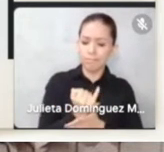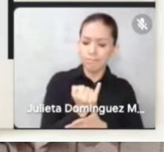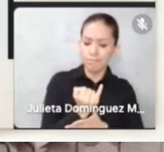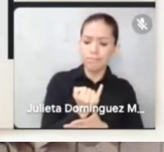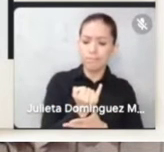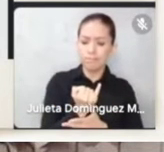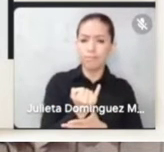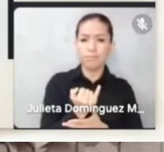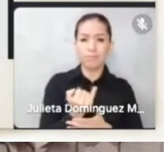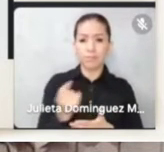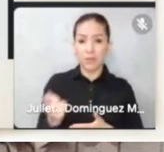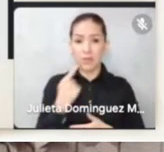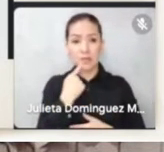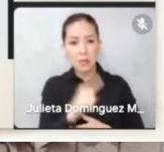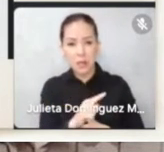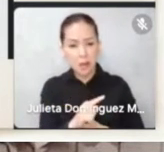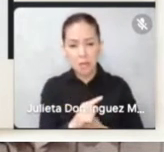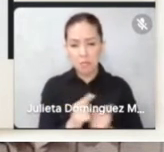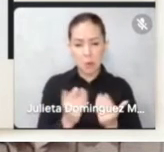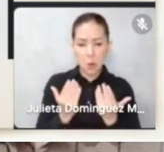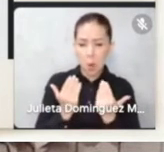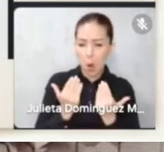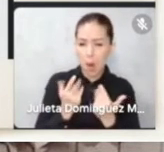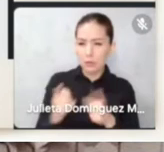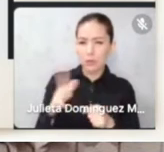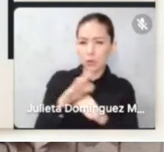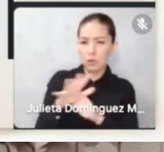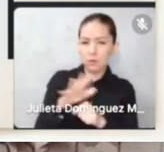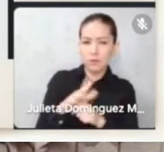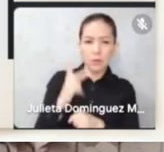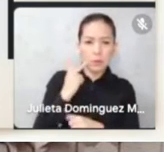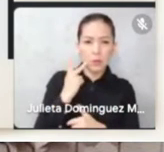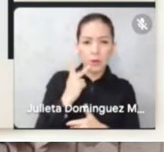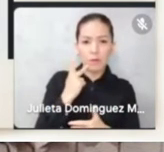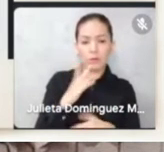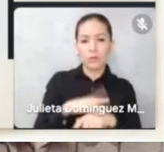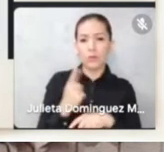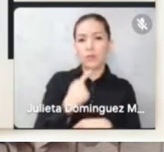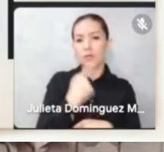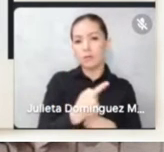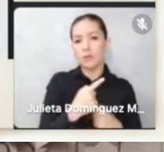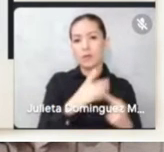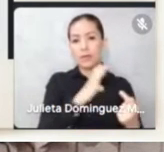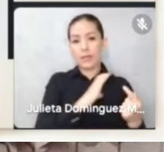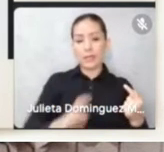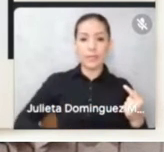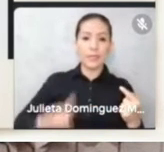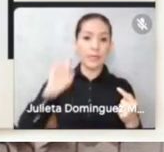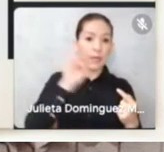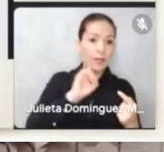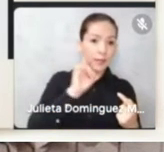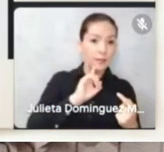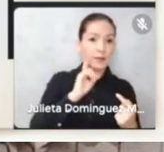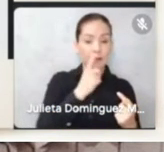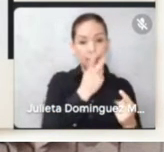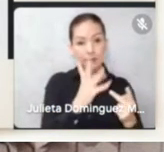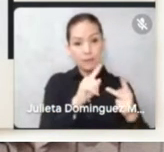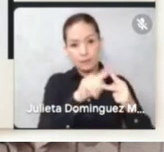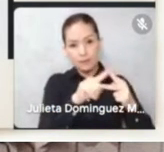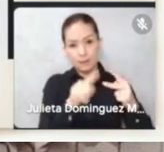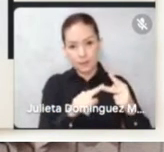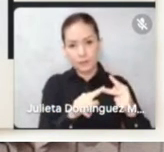los motivos de queja por considerar, entre otras cuestiones, que las candidatas y el candidato de referencia no